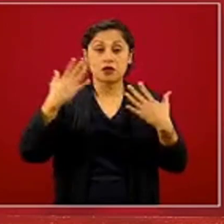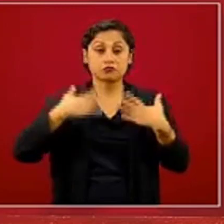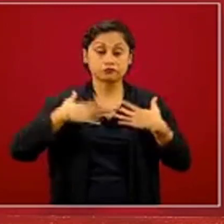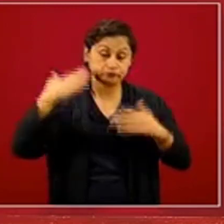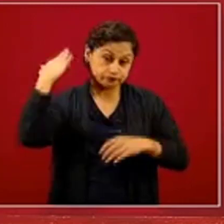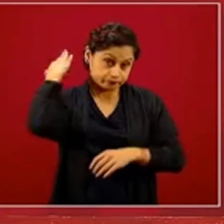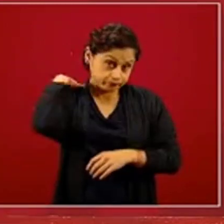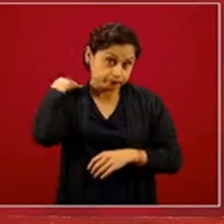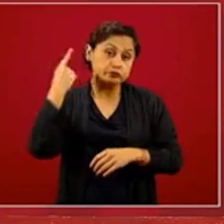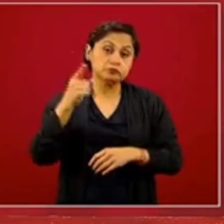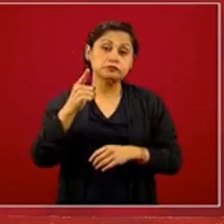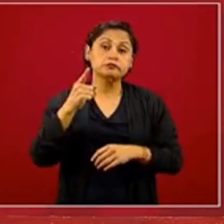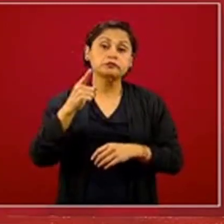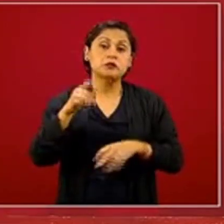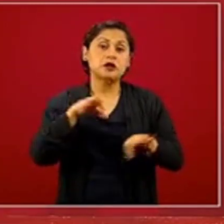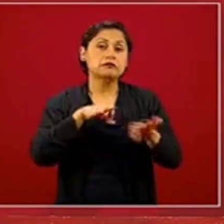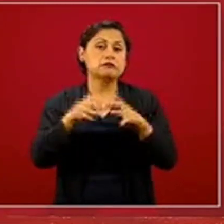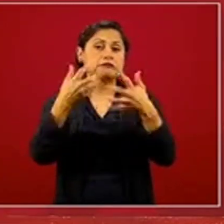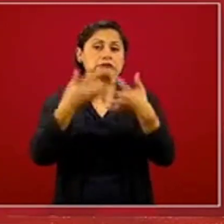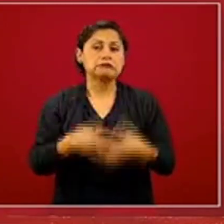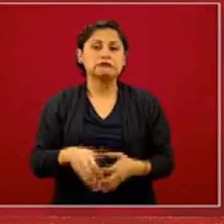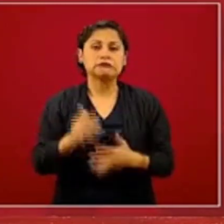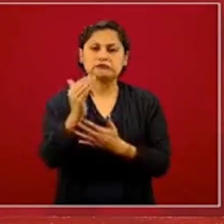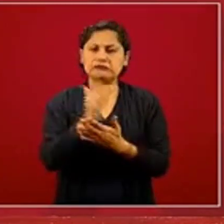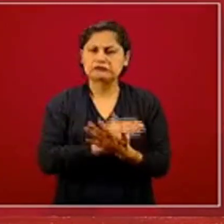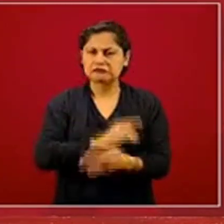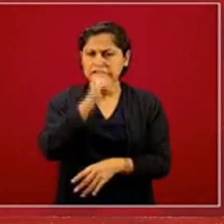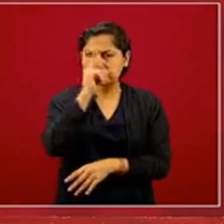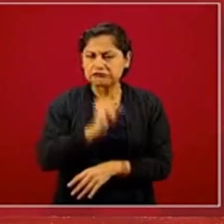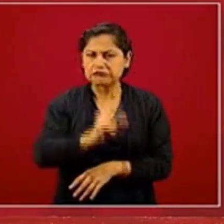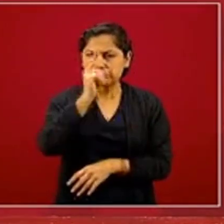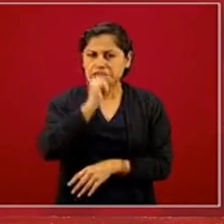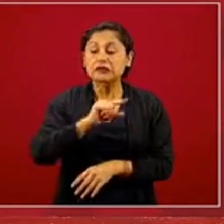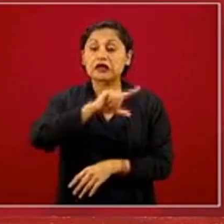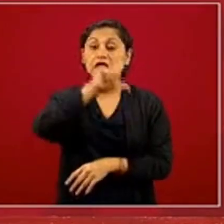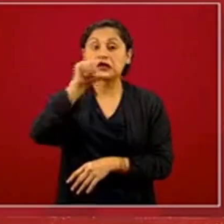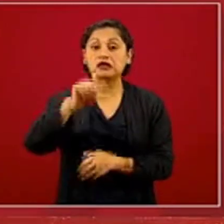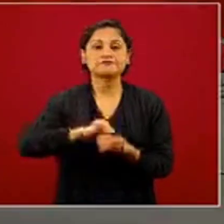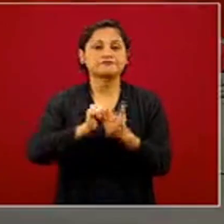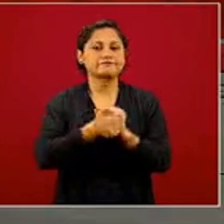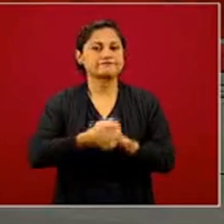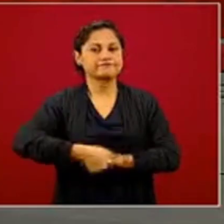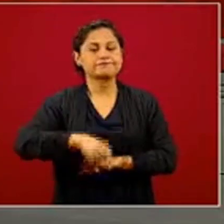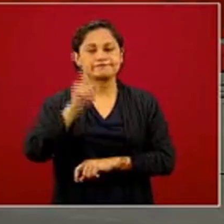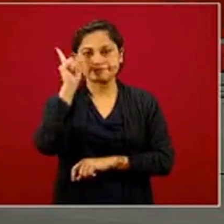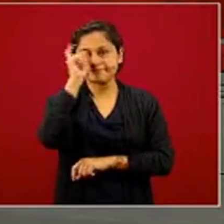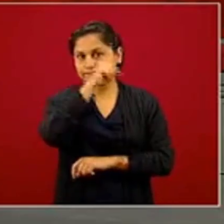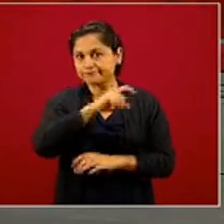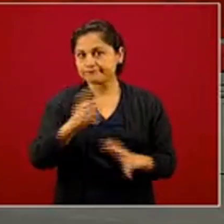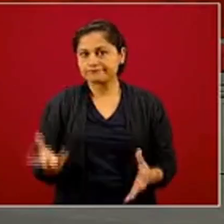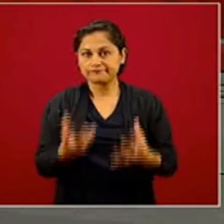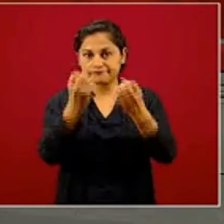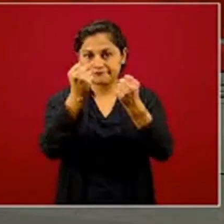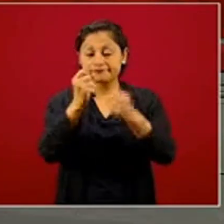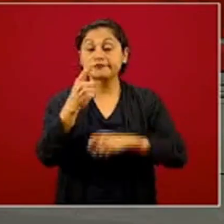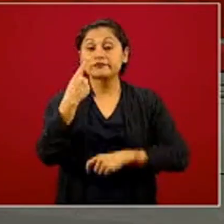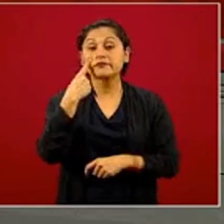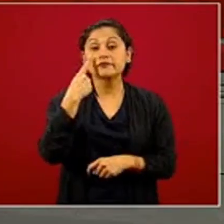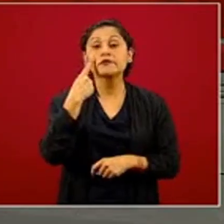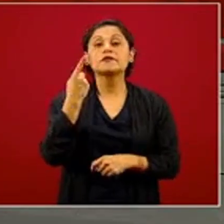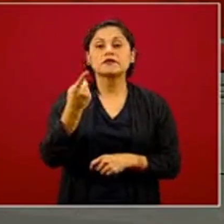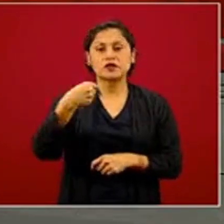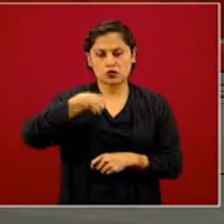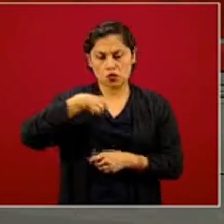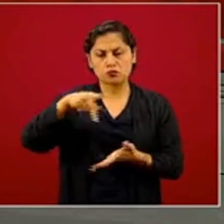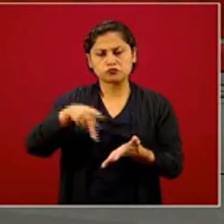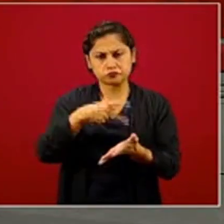y puede llegar a ser muy complicado. Quiero agregar aquí, que lo hemos dicho en varias ocasiones también, como un